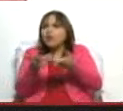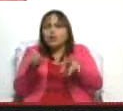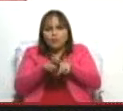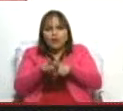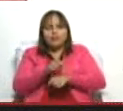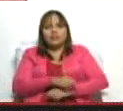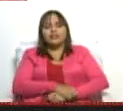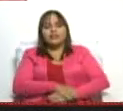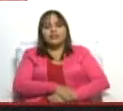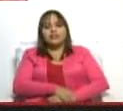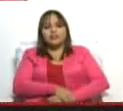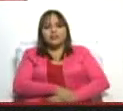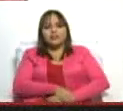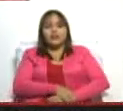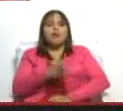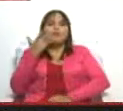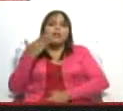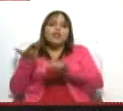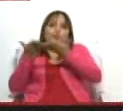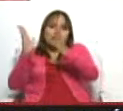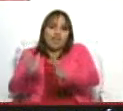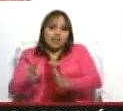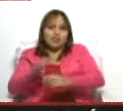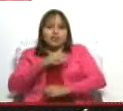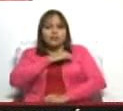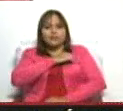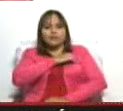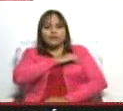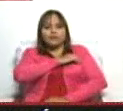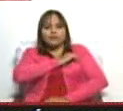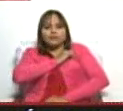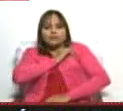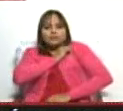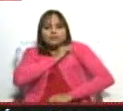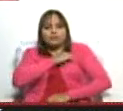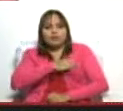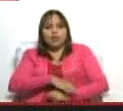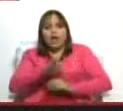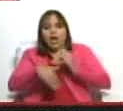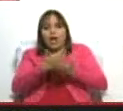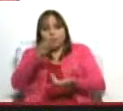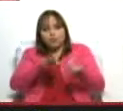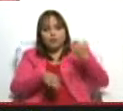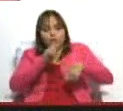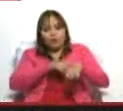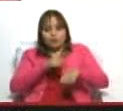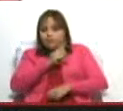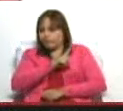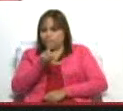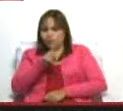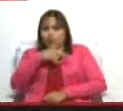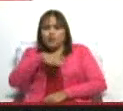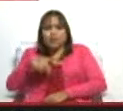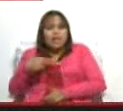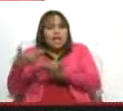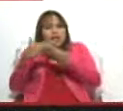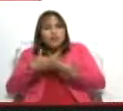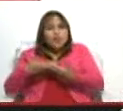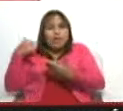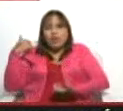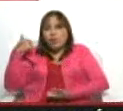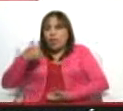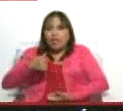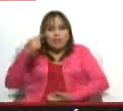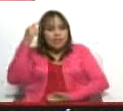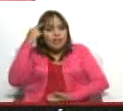estudiantes que dejan las cosas por última hora. Nosotros estamos estudiando desde hace días. Hace,